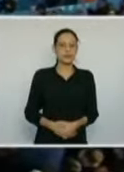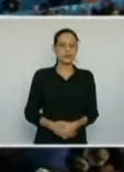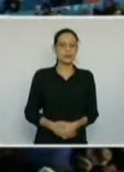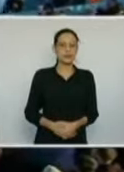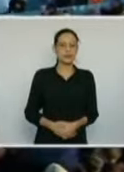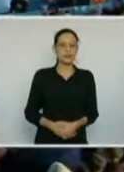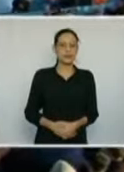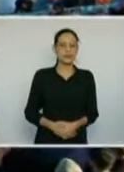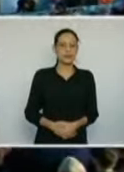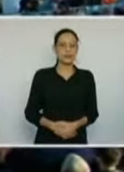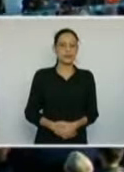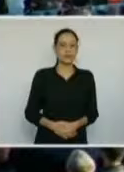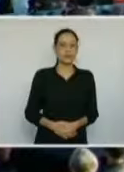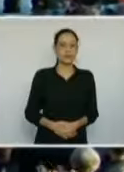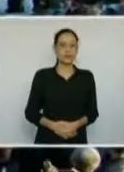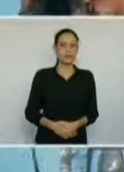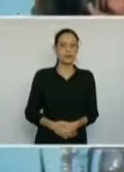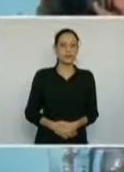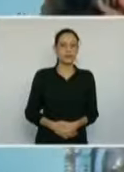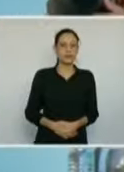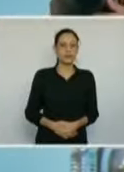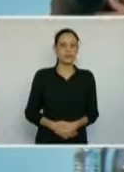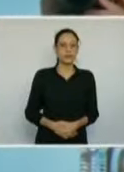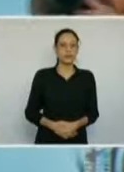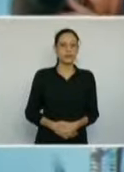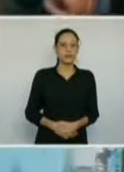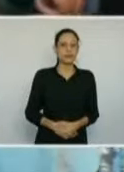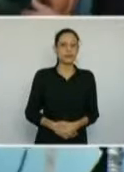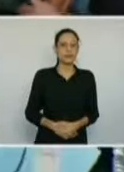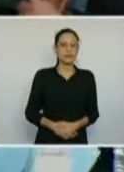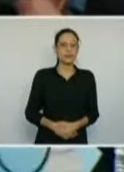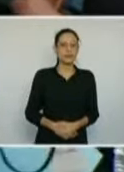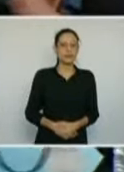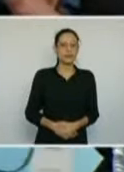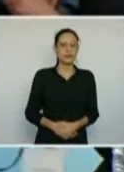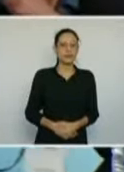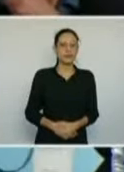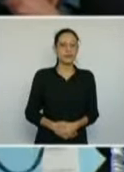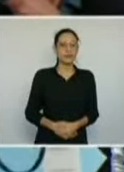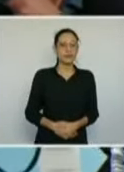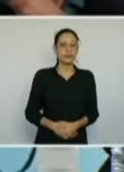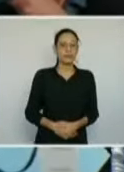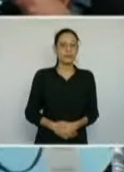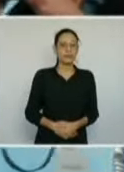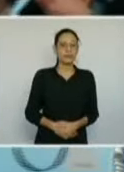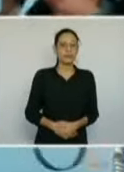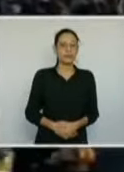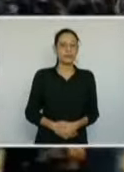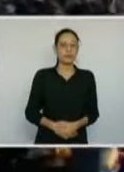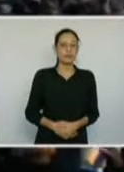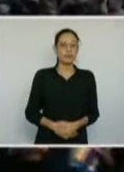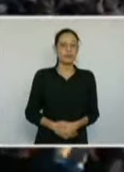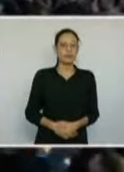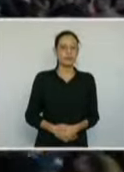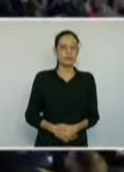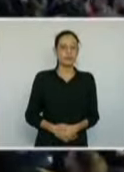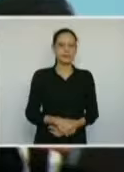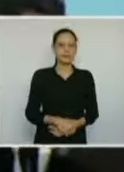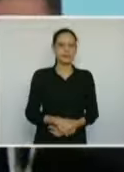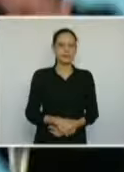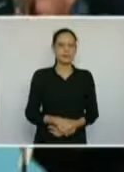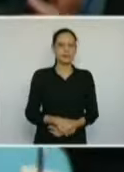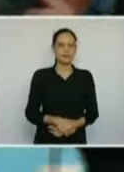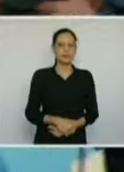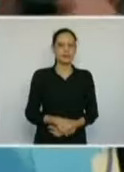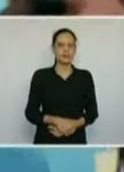los problemas que hay en el mercado energético argentino y el sistema como funciona... Pero eso, no podías importar un repuesto. A